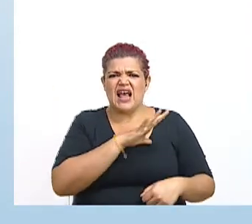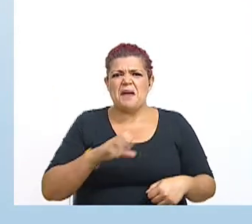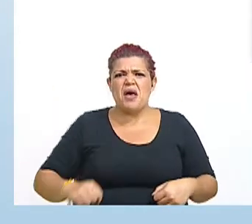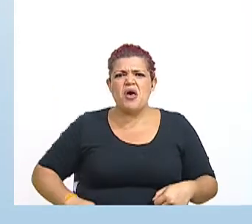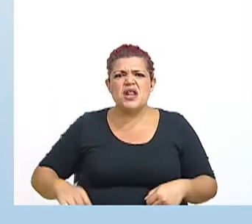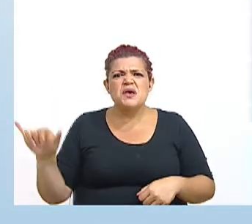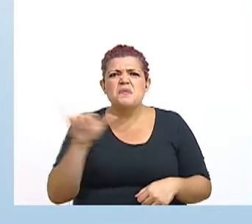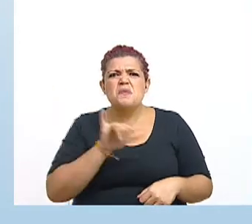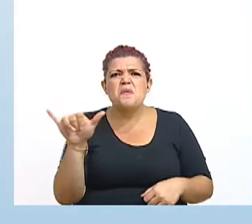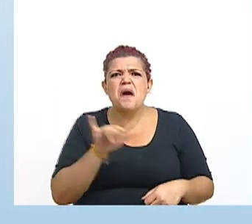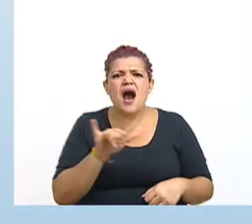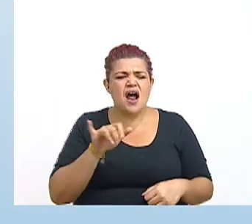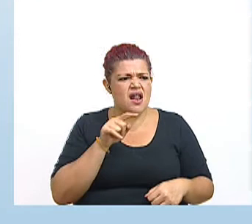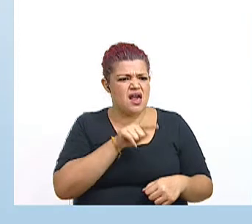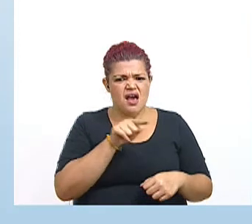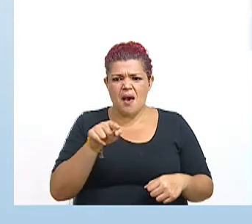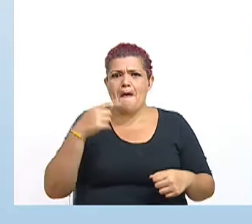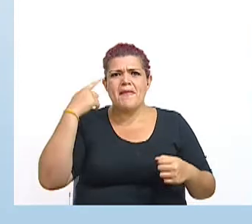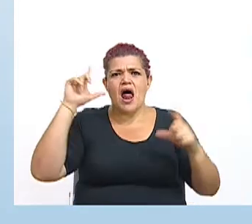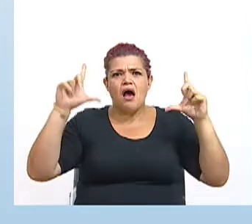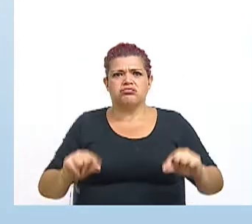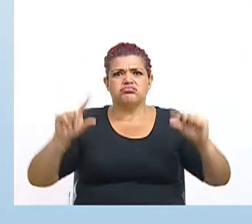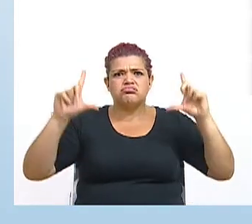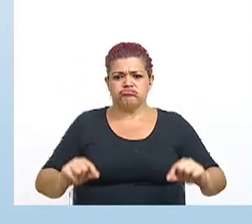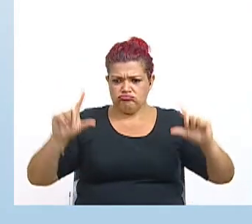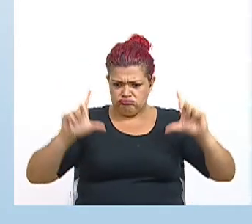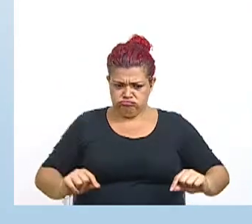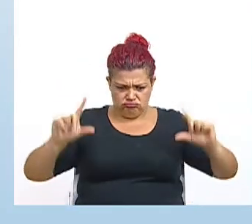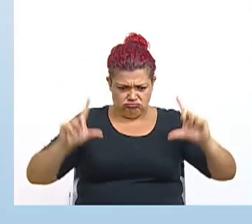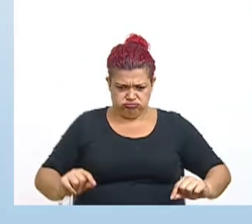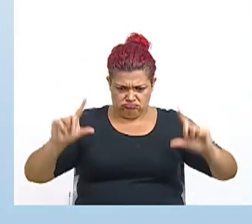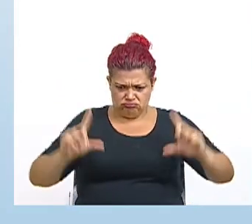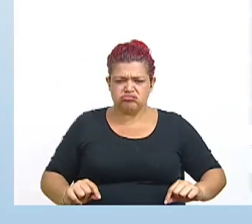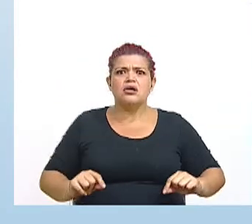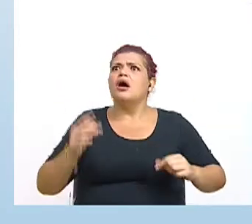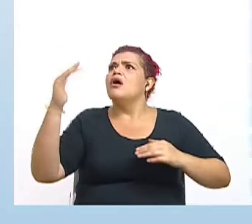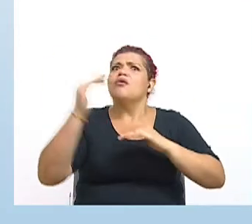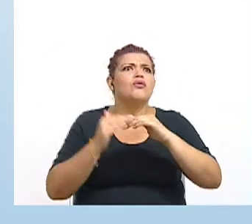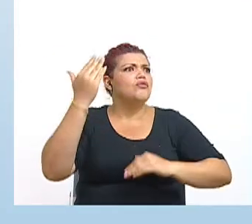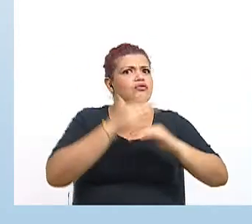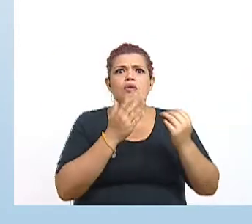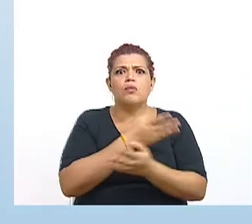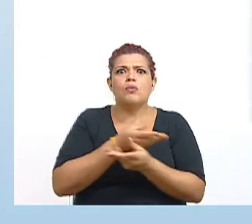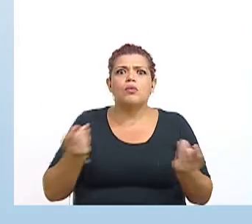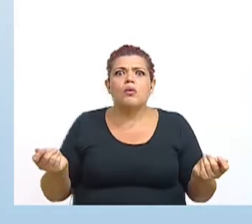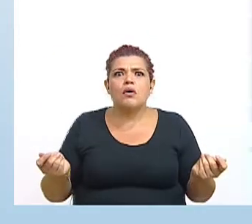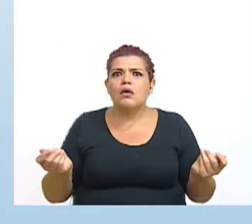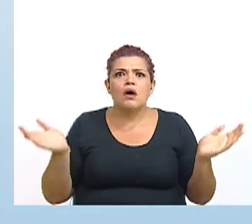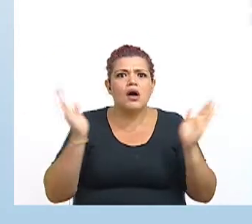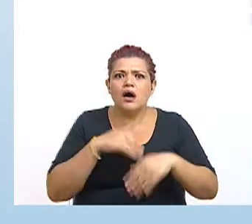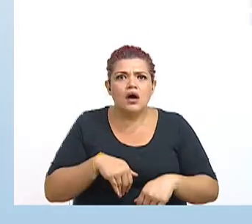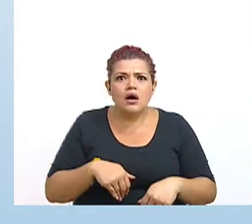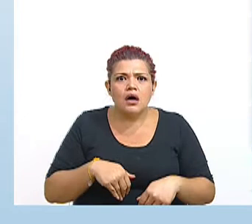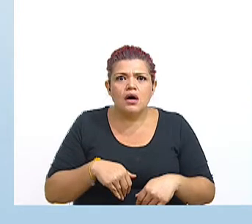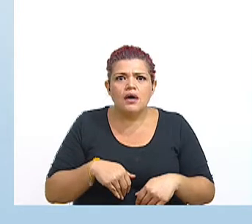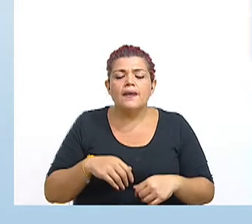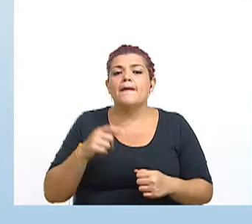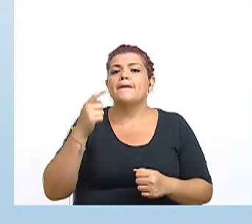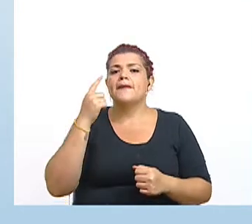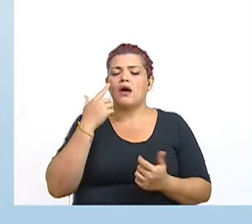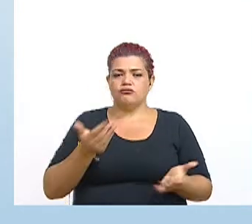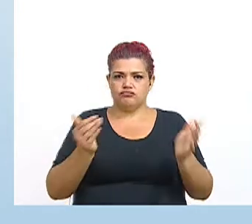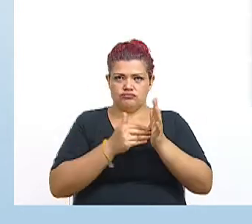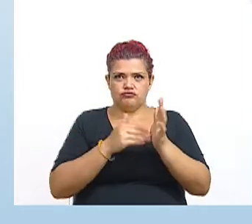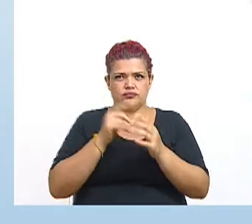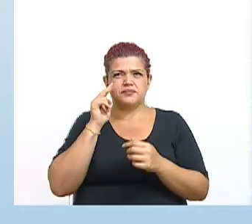poseen, para poder cubrir con todas sus necesidades. Muy bien, volvamos acá a la presentación y podemos